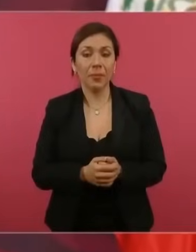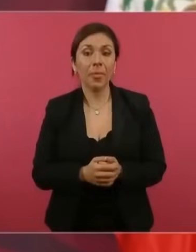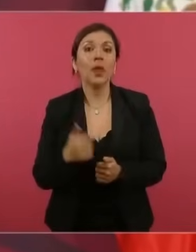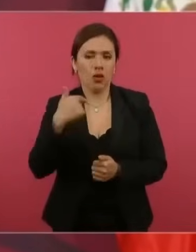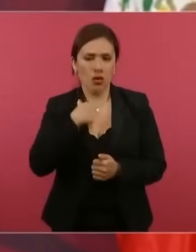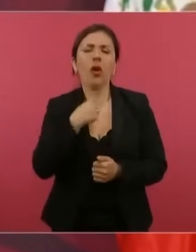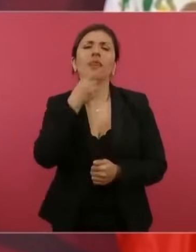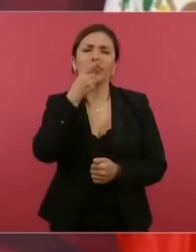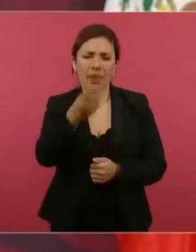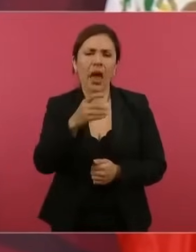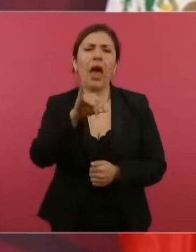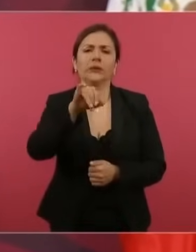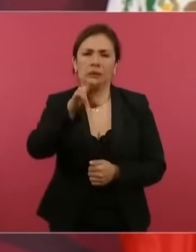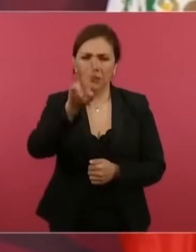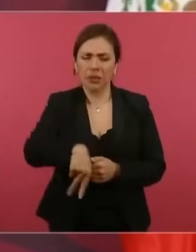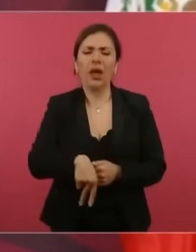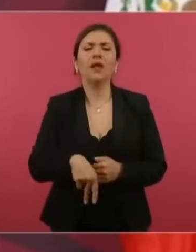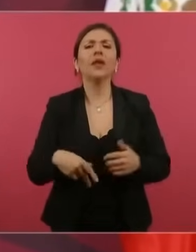fue de que